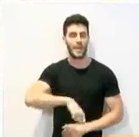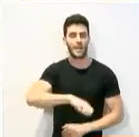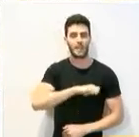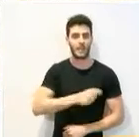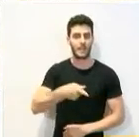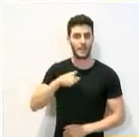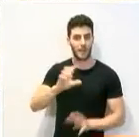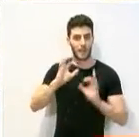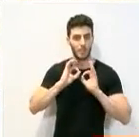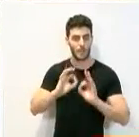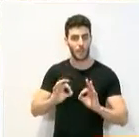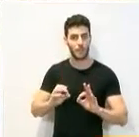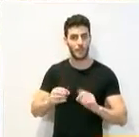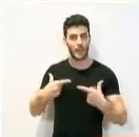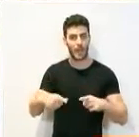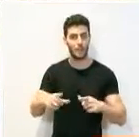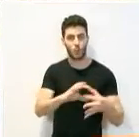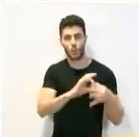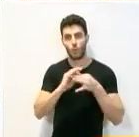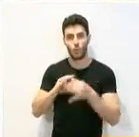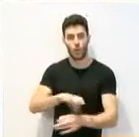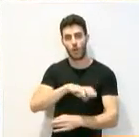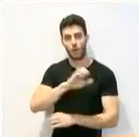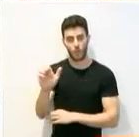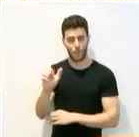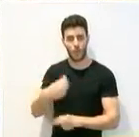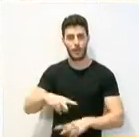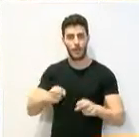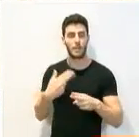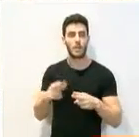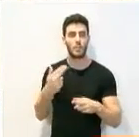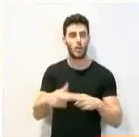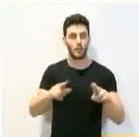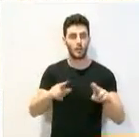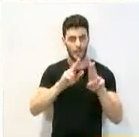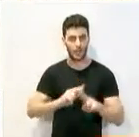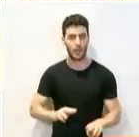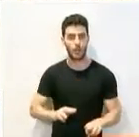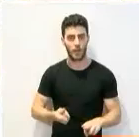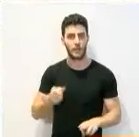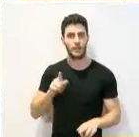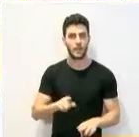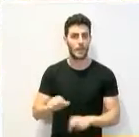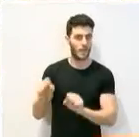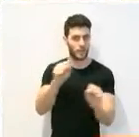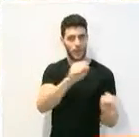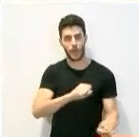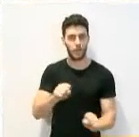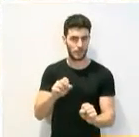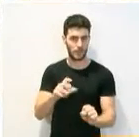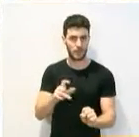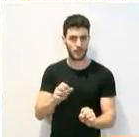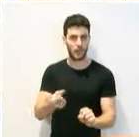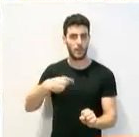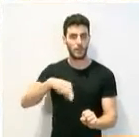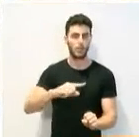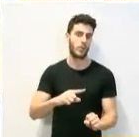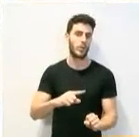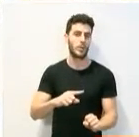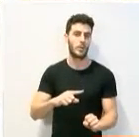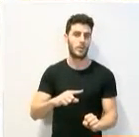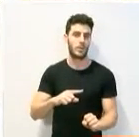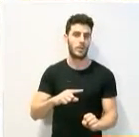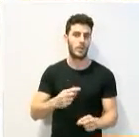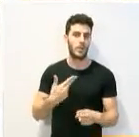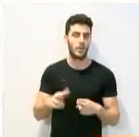especialmente en el ámbito de la Unión Europea con respecto a la política internacional y de defensa. No podemos seguir sometidos a